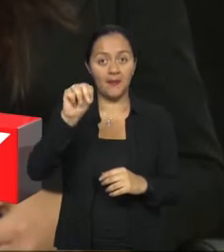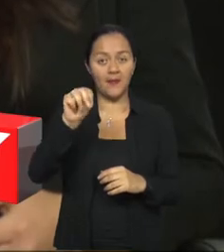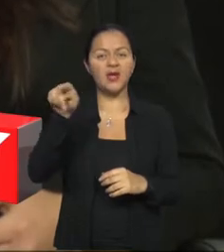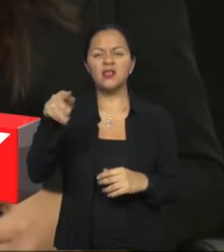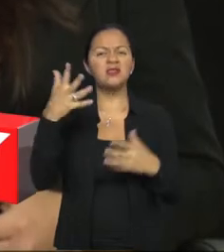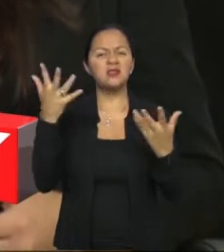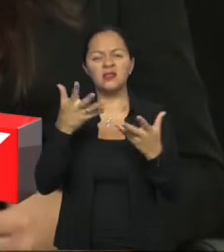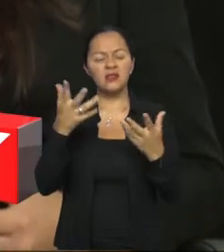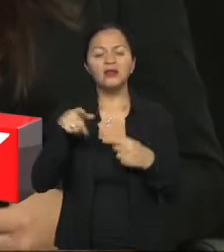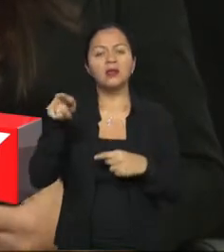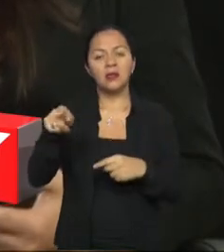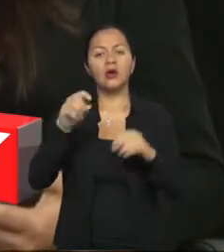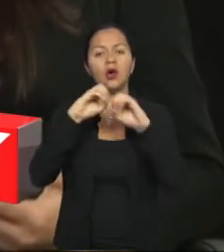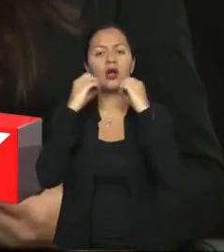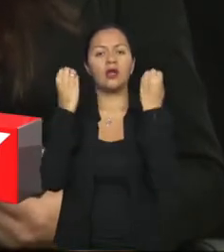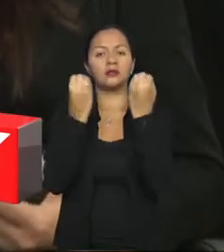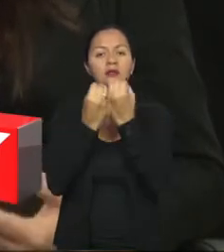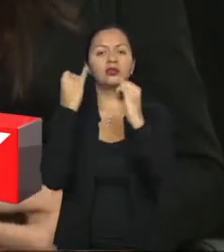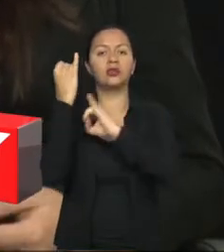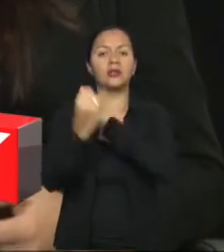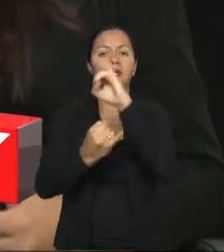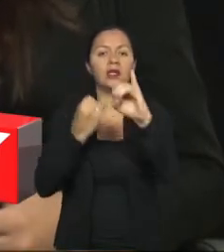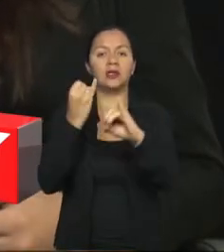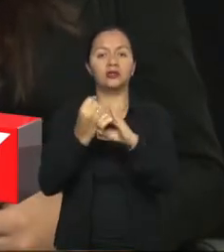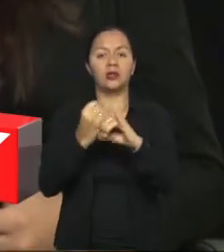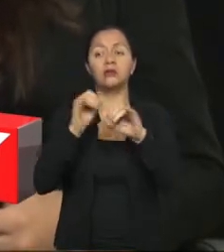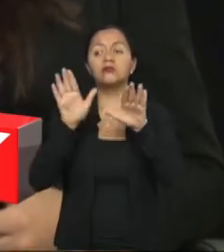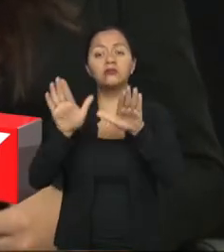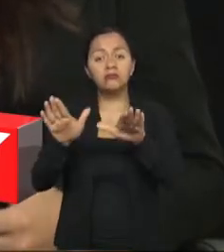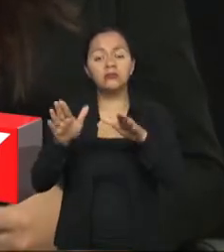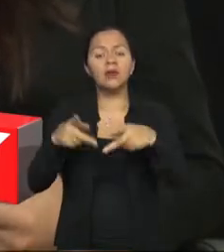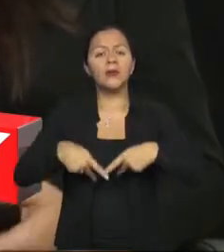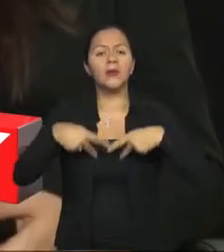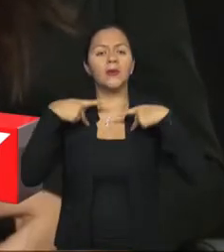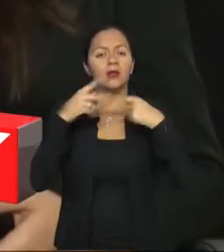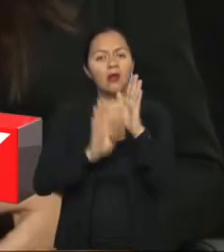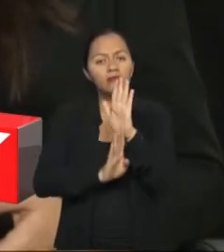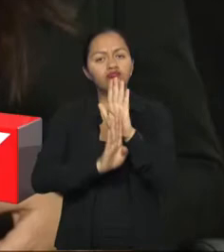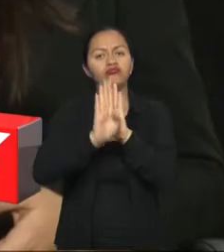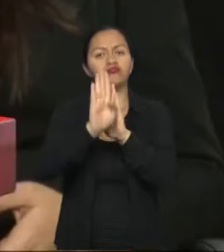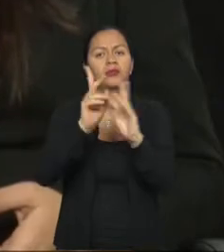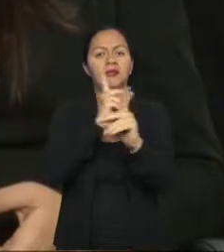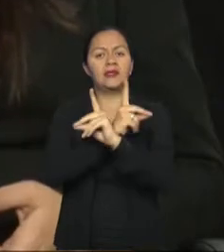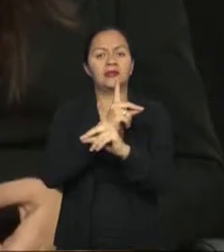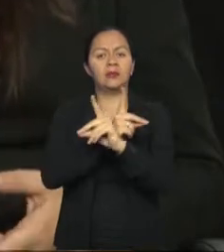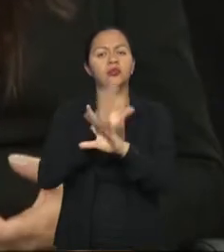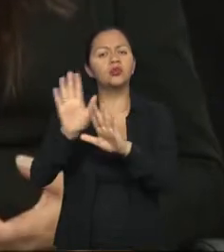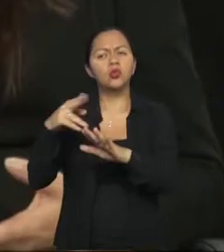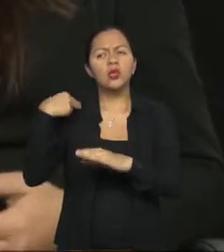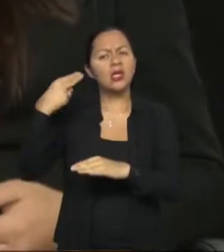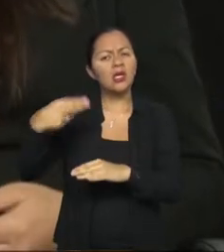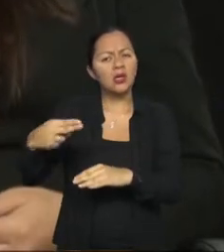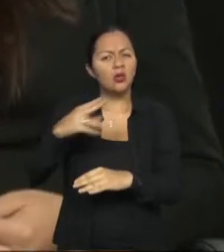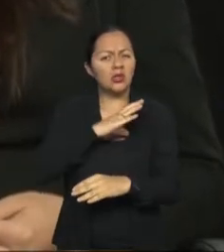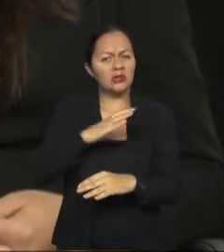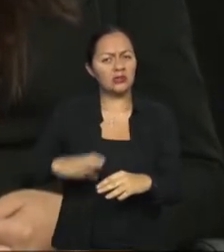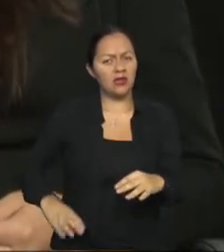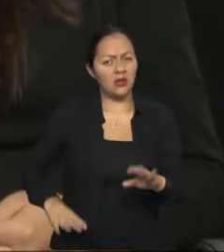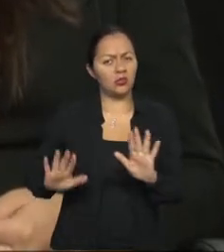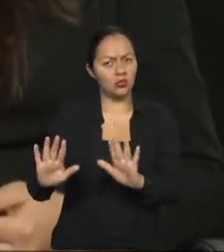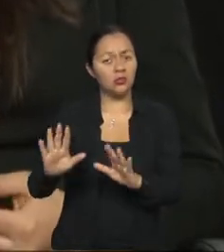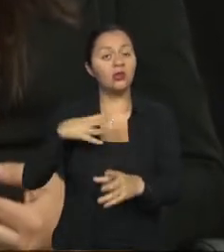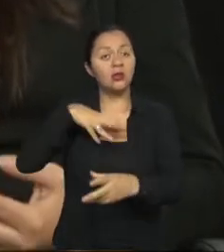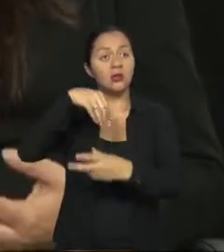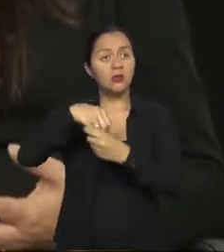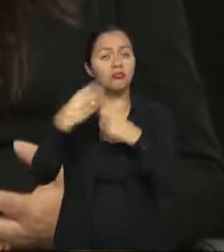de desarrollo que trabaja por mejorar la calidad de vida de las personas con discapacidad en los países más pobres del